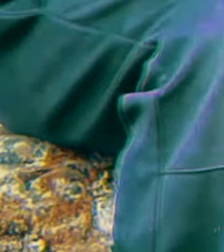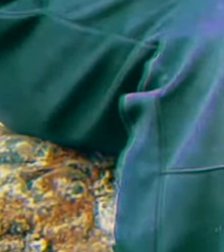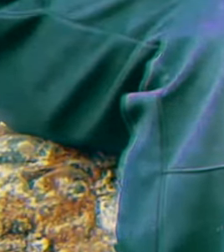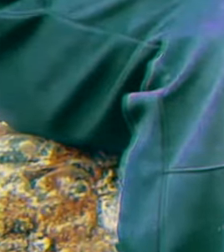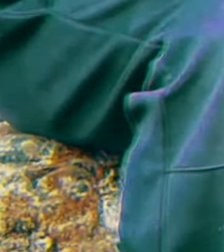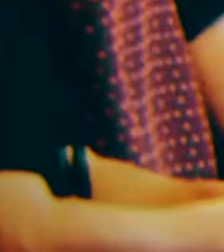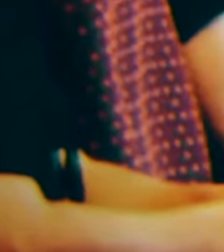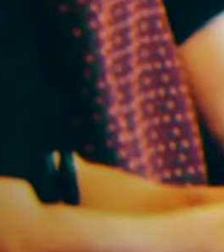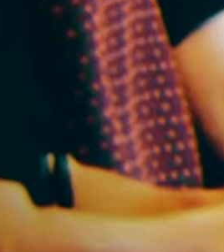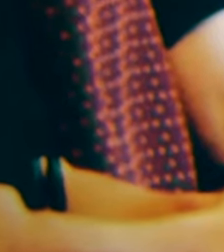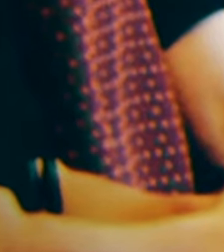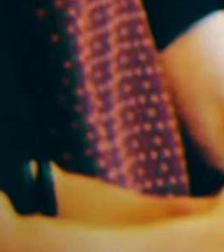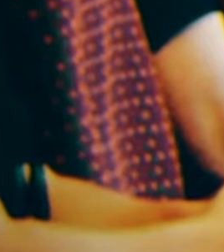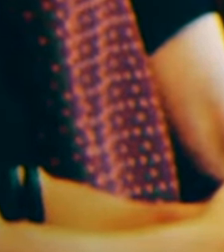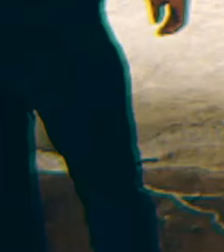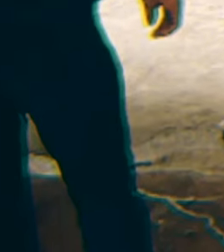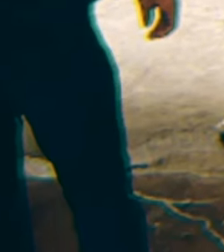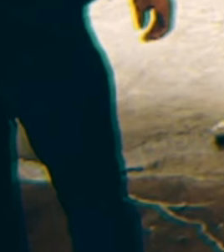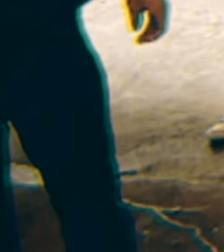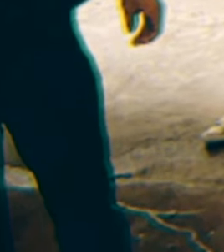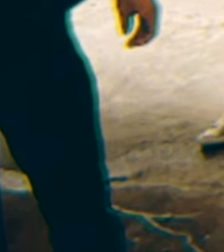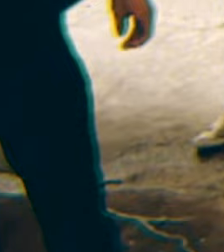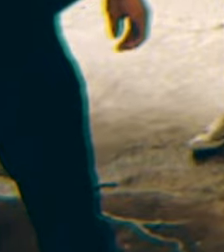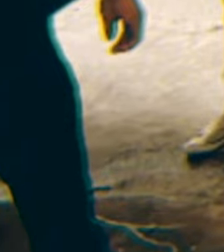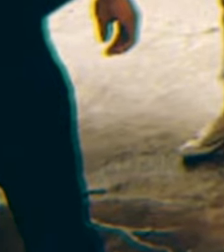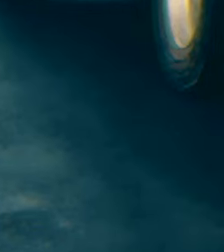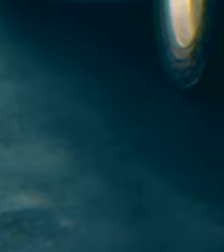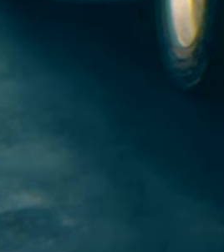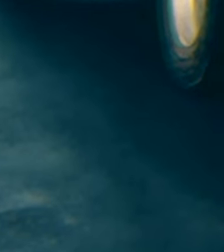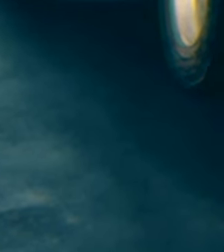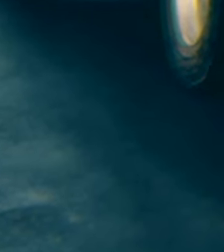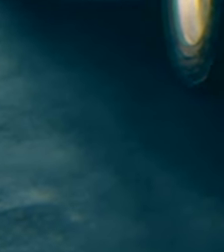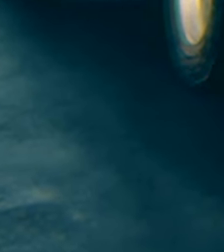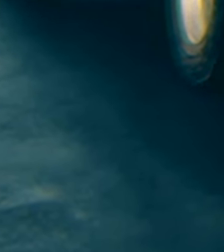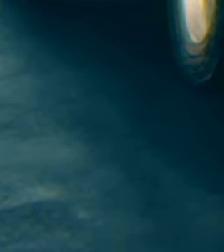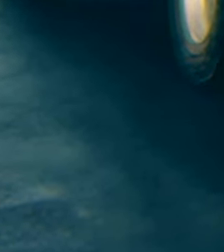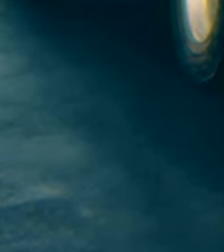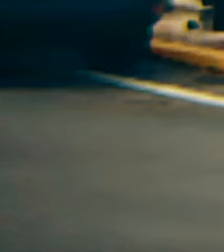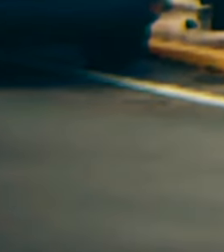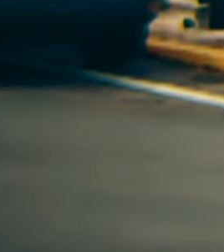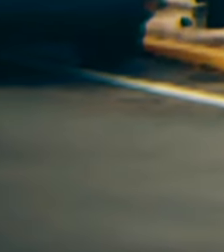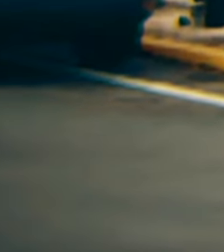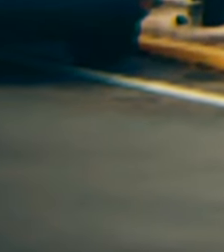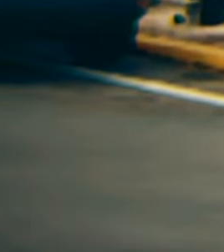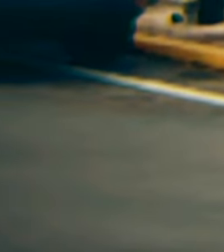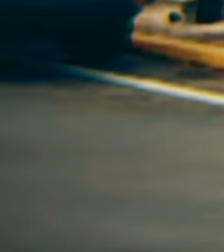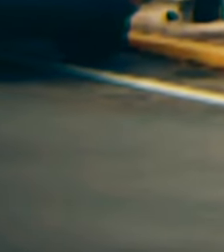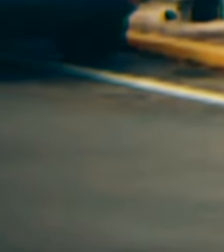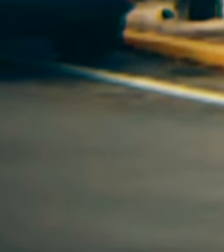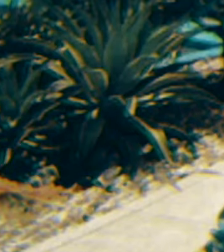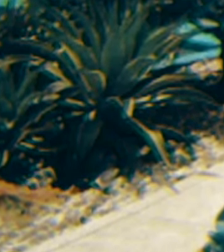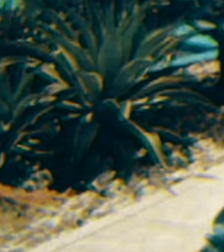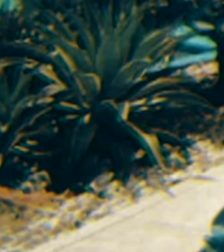por mí siempre reza. Por eso nunca perdí la cabeza. Y lo queda sin inter al final regresa. Porque yo soy boricua, puñeta, lo grito pa' que